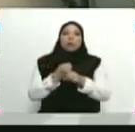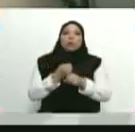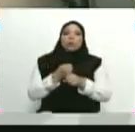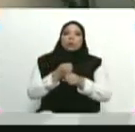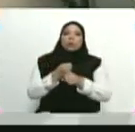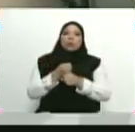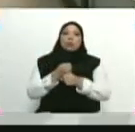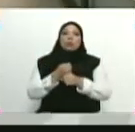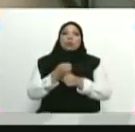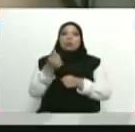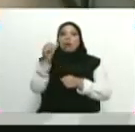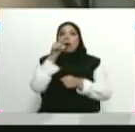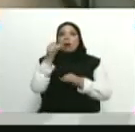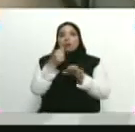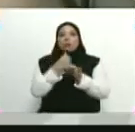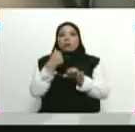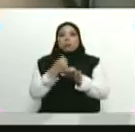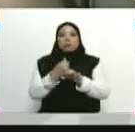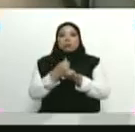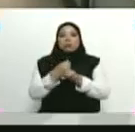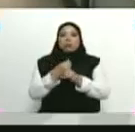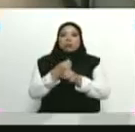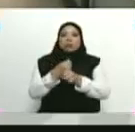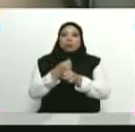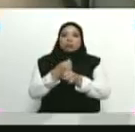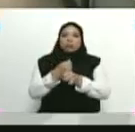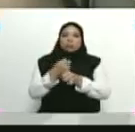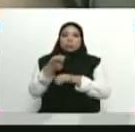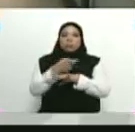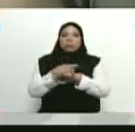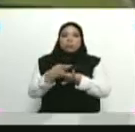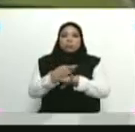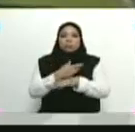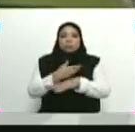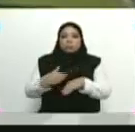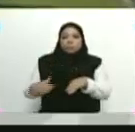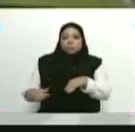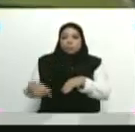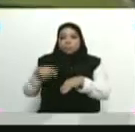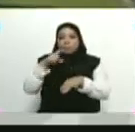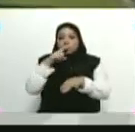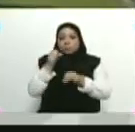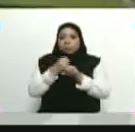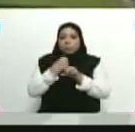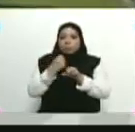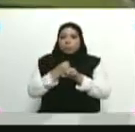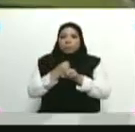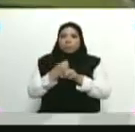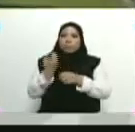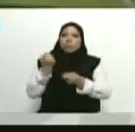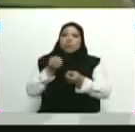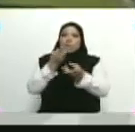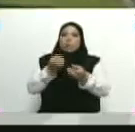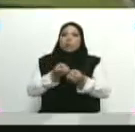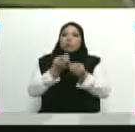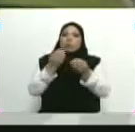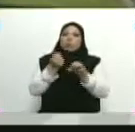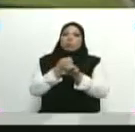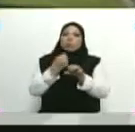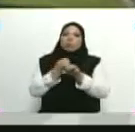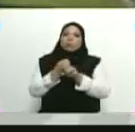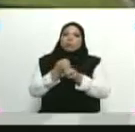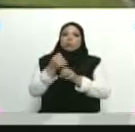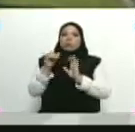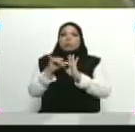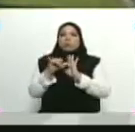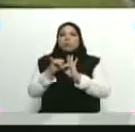bueno, estas aguas del Renacer, que también un lugar que a usted le gusta mucho, presidente, que son las aguas del Castrero, mencionaba en algún momento, está bastante